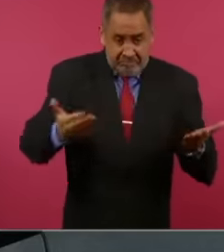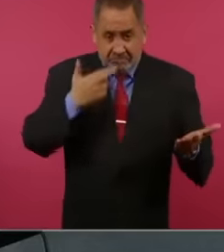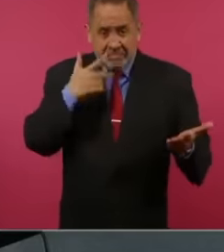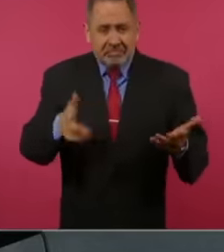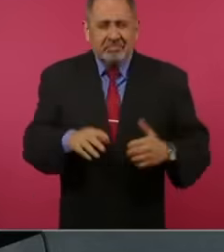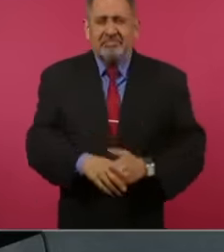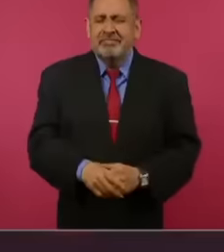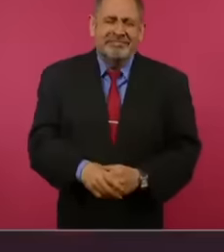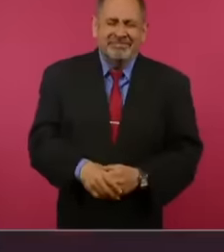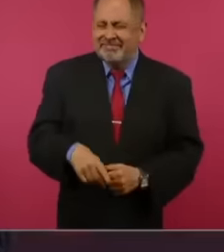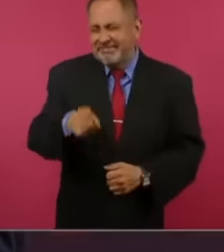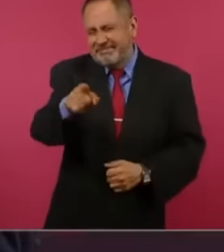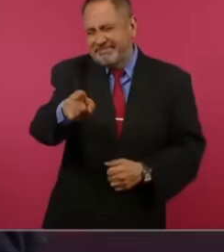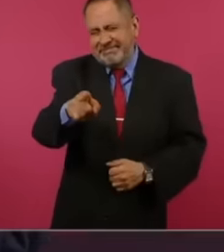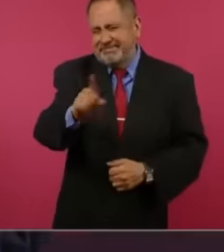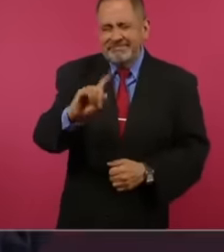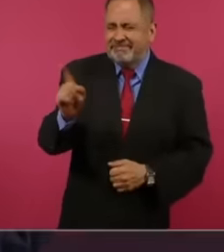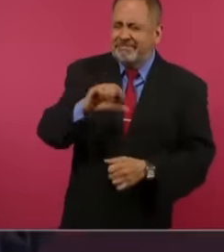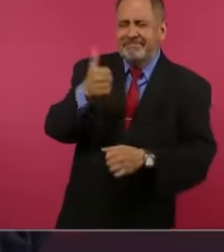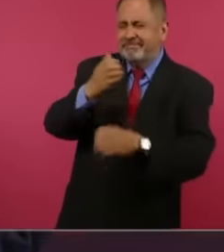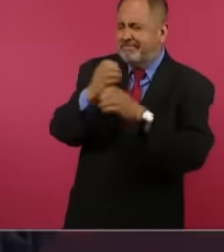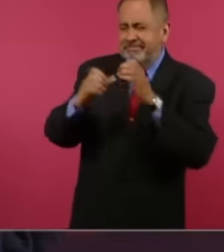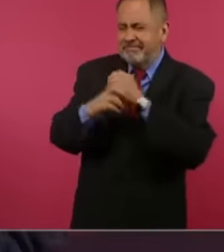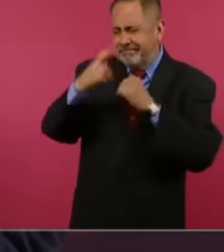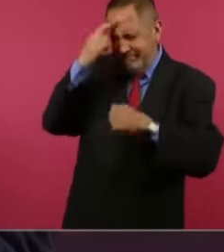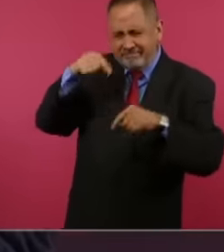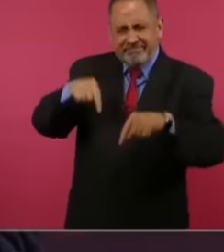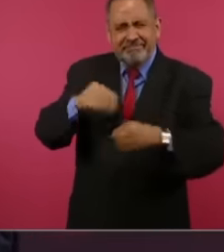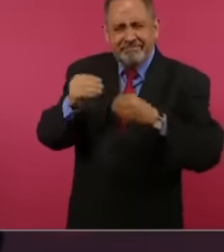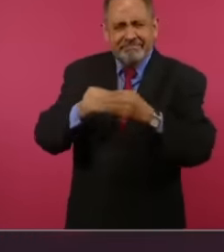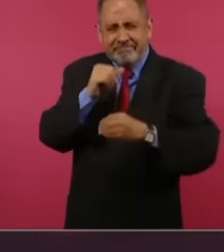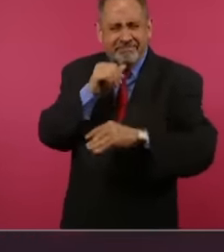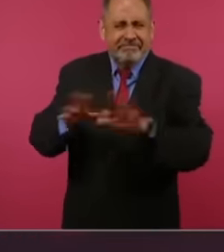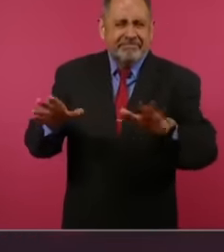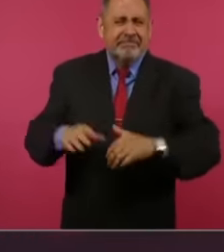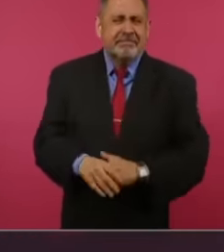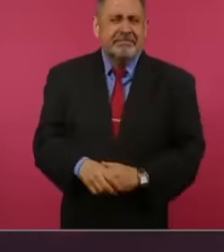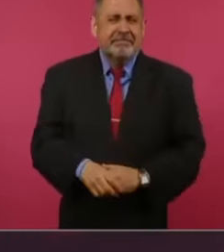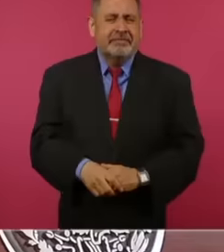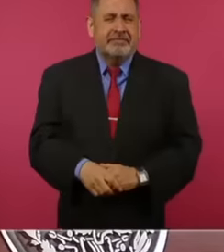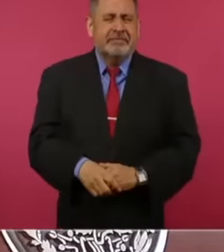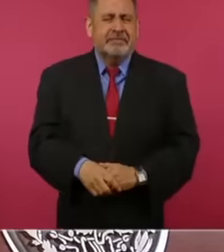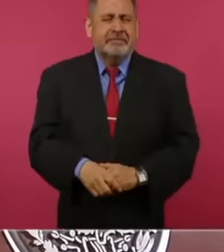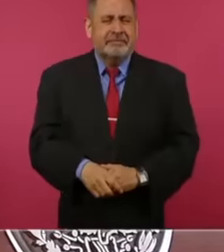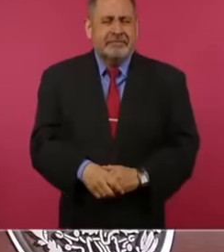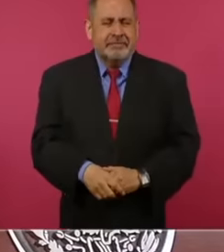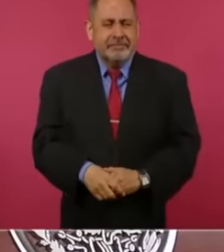la corrupción? No, son otras razones que aquí no vamos a bueno, pues poder, aquí sí fue.